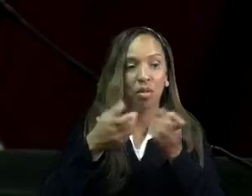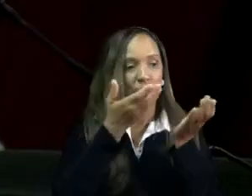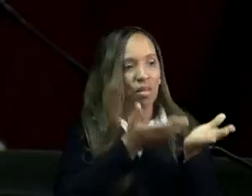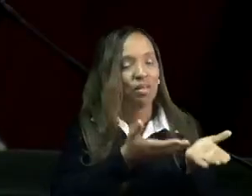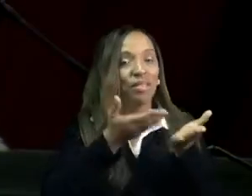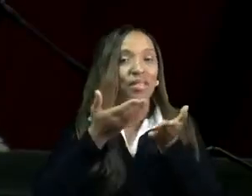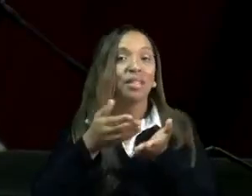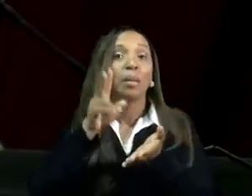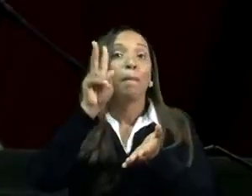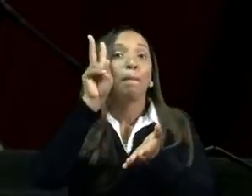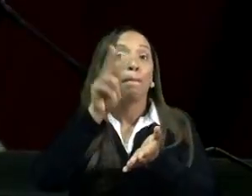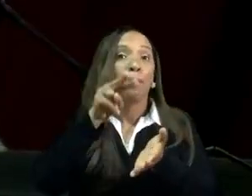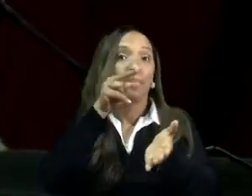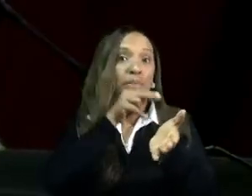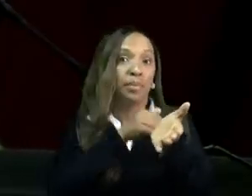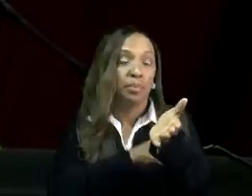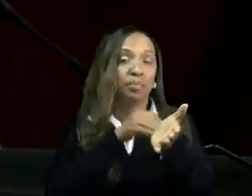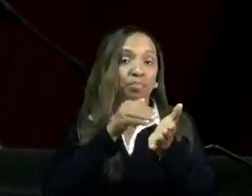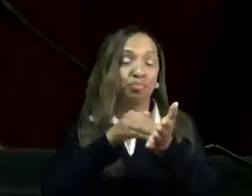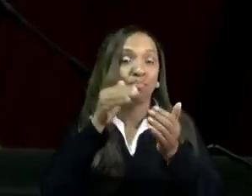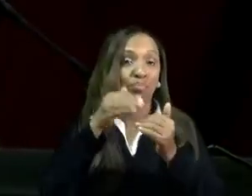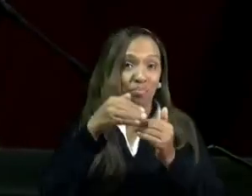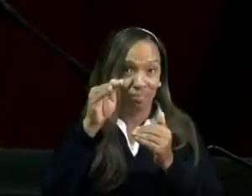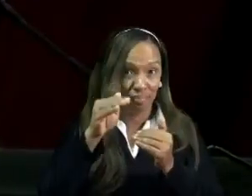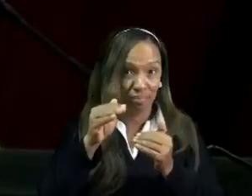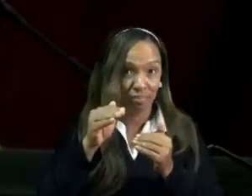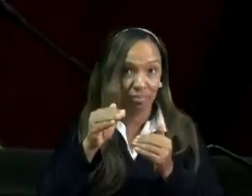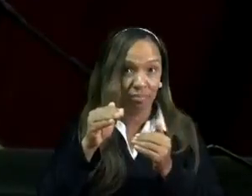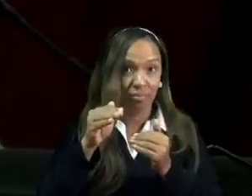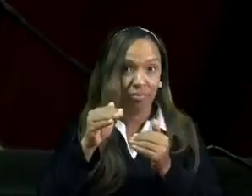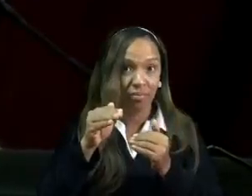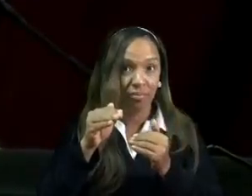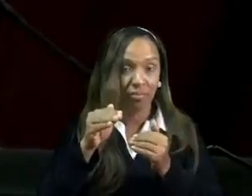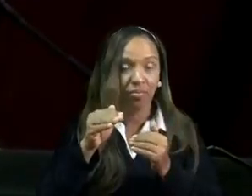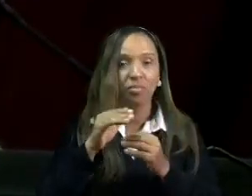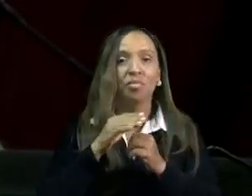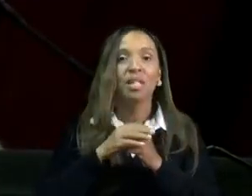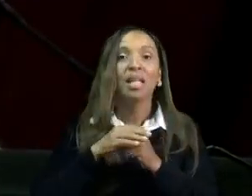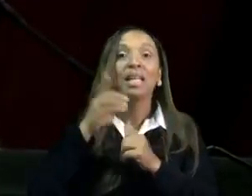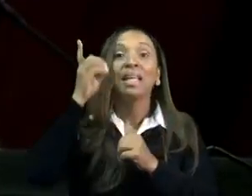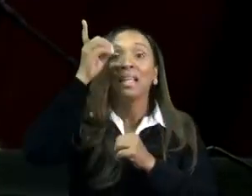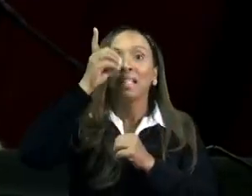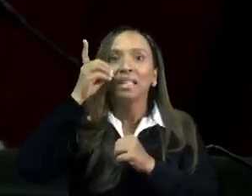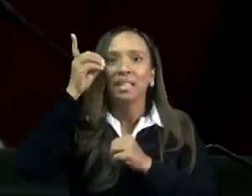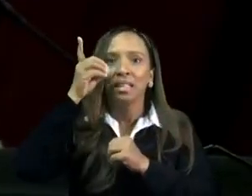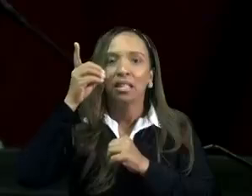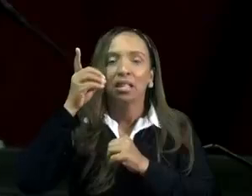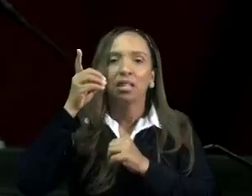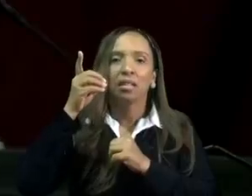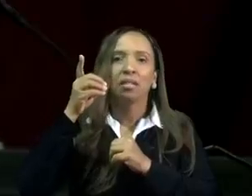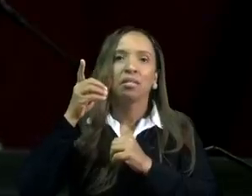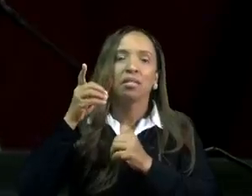entrega después de su mandato empañado de las sobrevaluaciones, de los